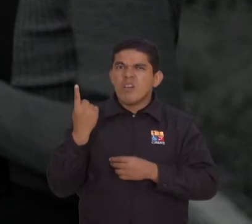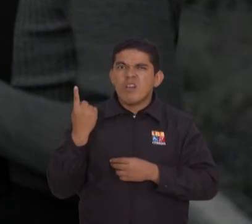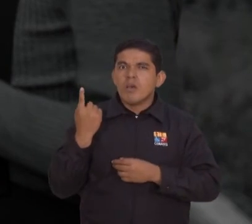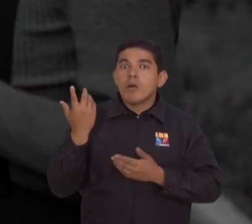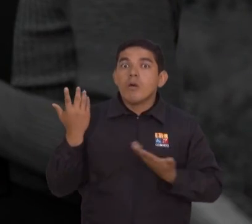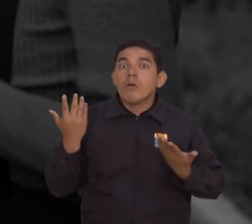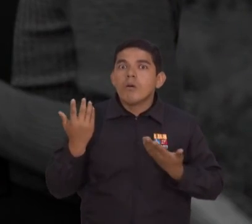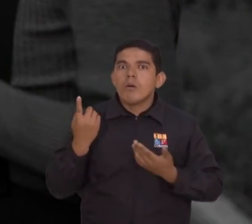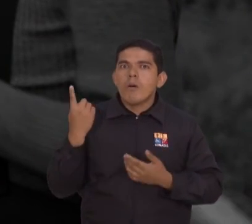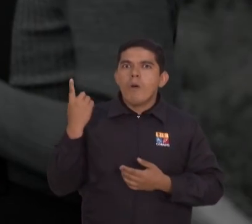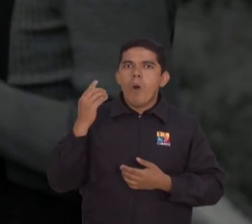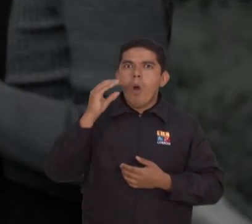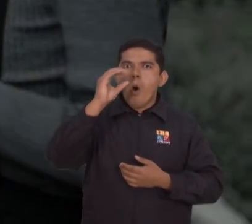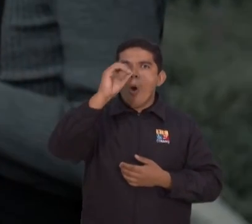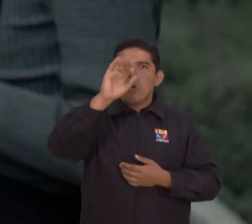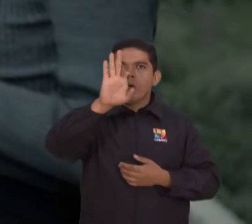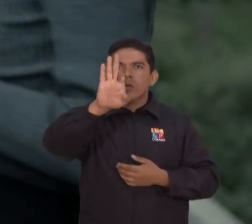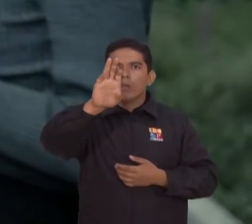como